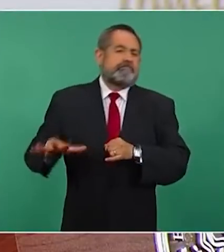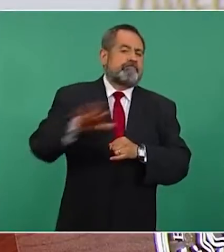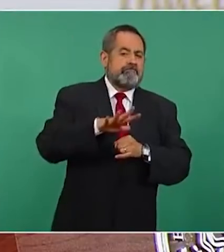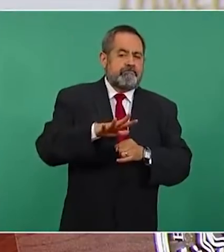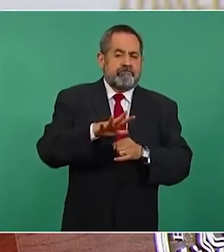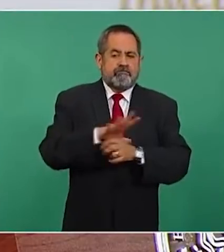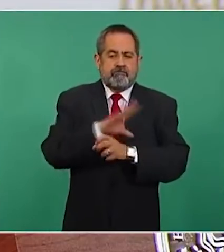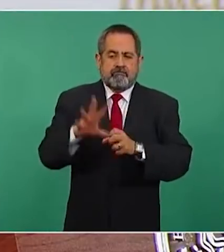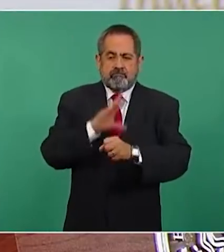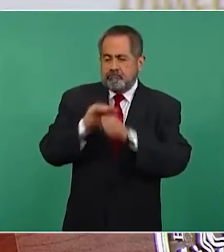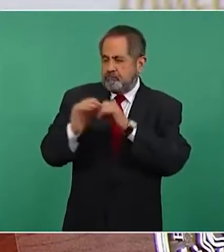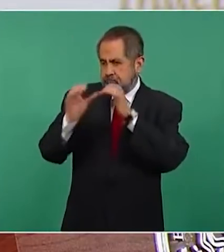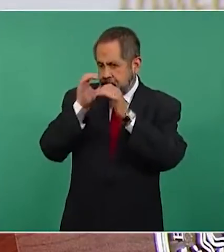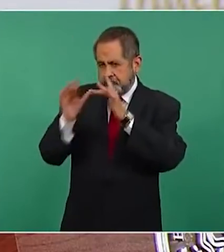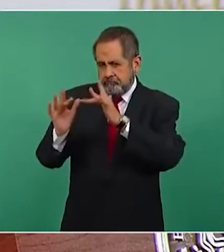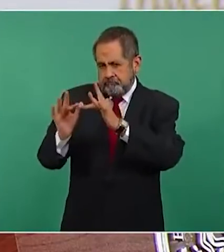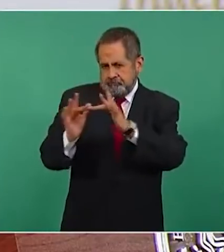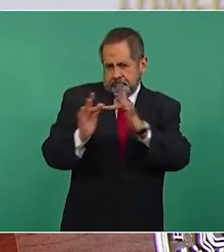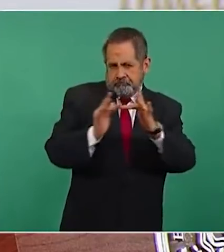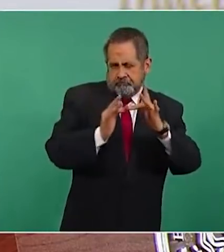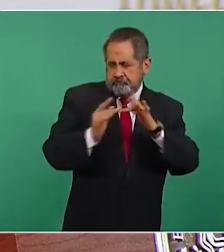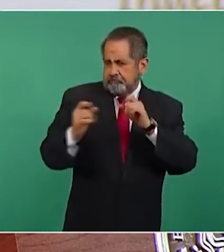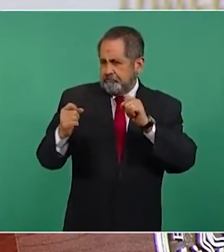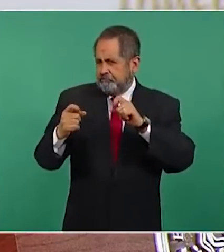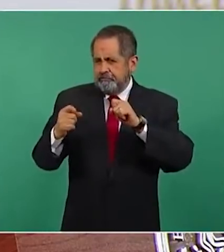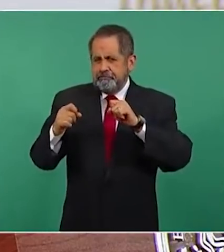se comunique al país